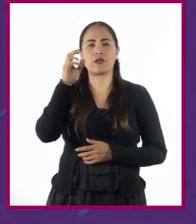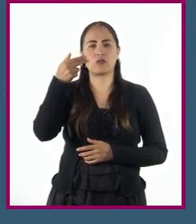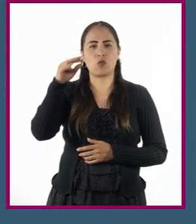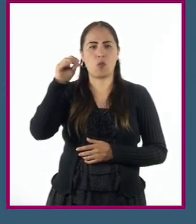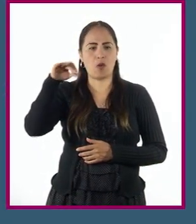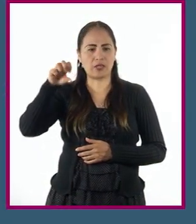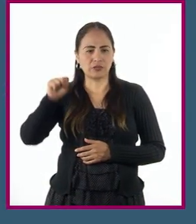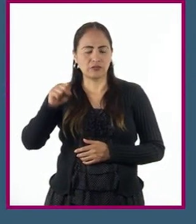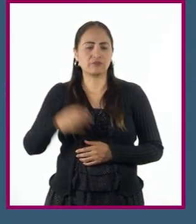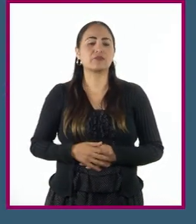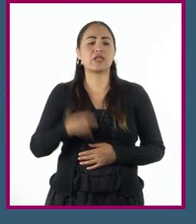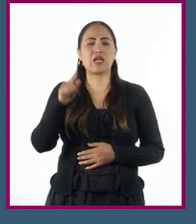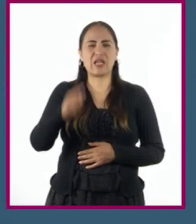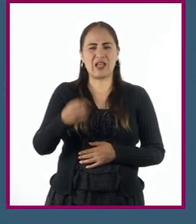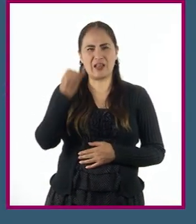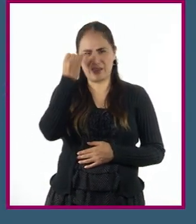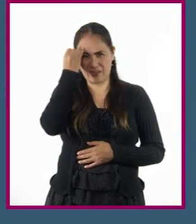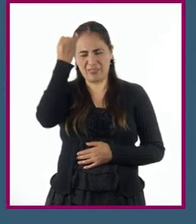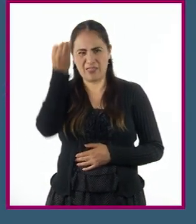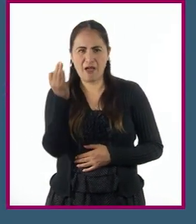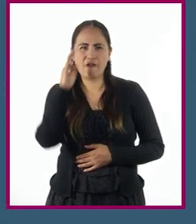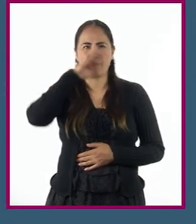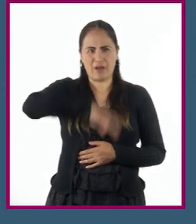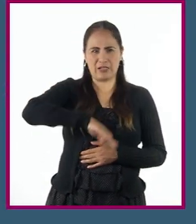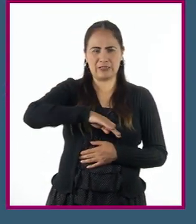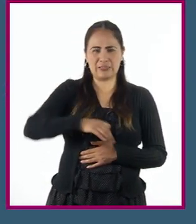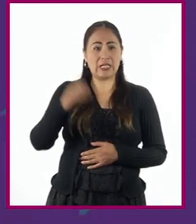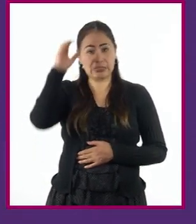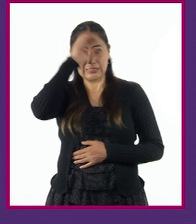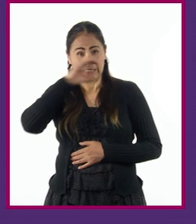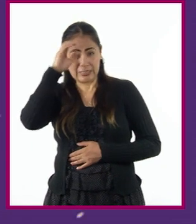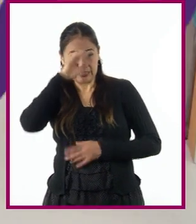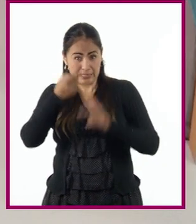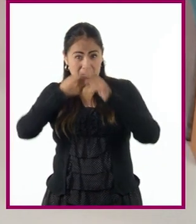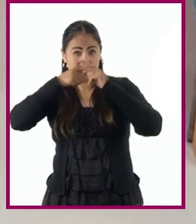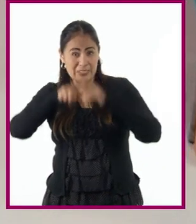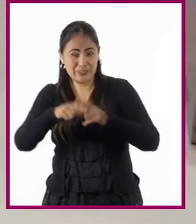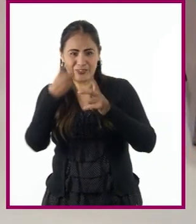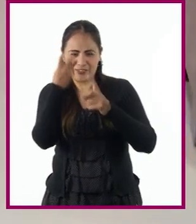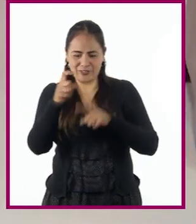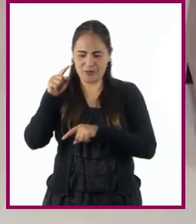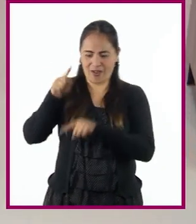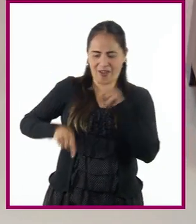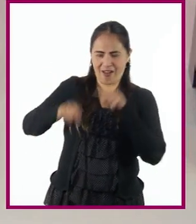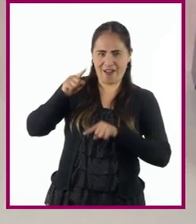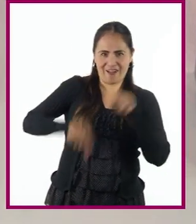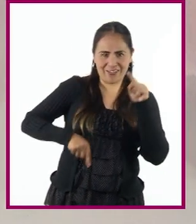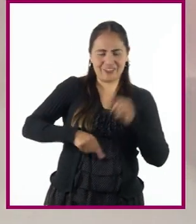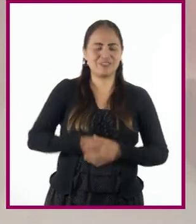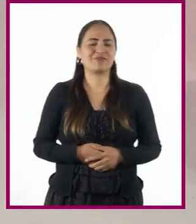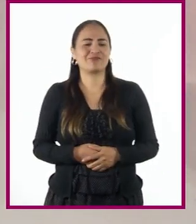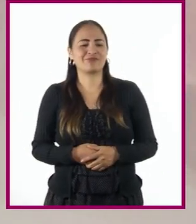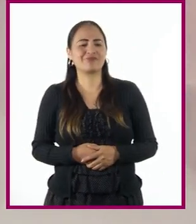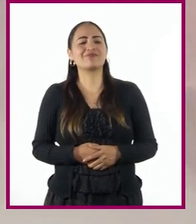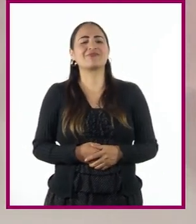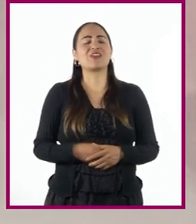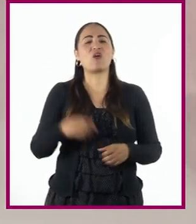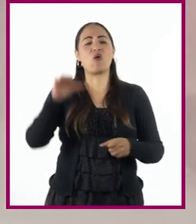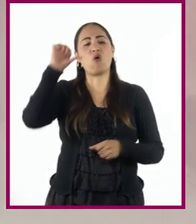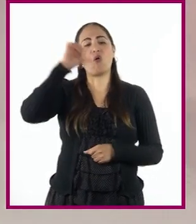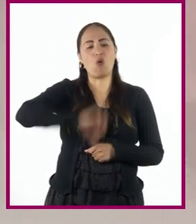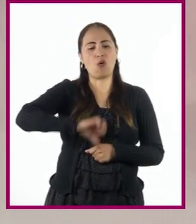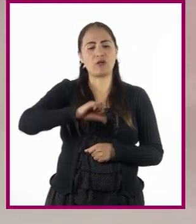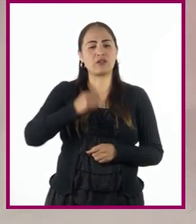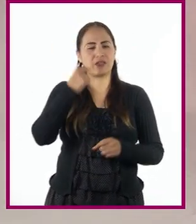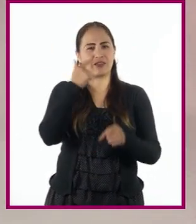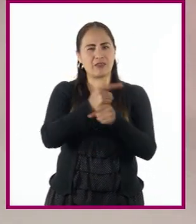Huxley. El nacimiento de la ciencia fue la muerte de la superstición. El propósito de esta sesión es identificar y